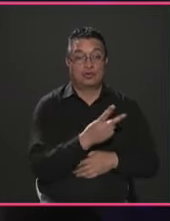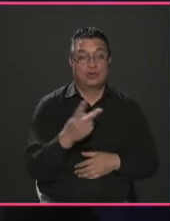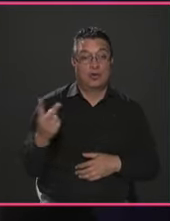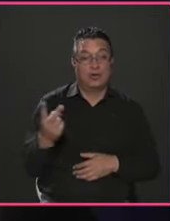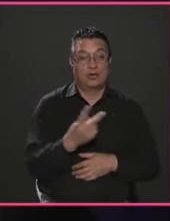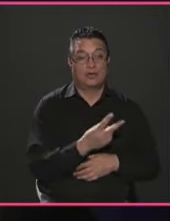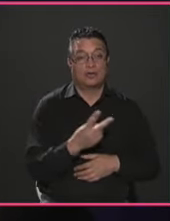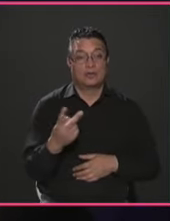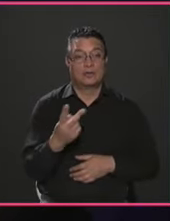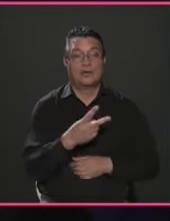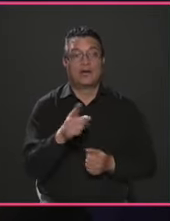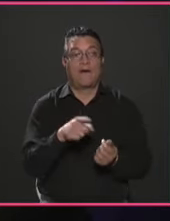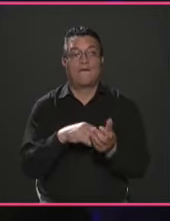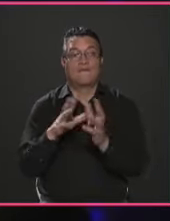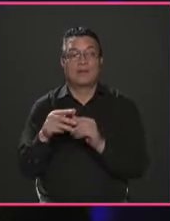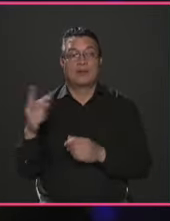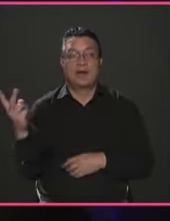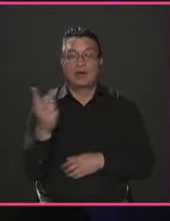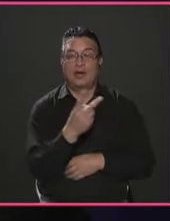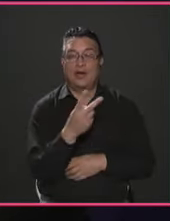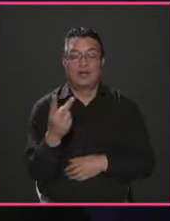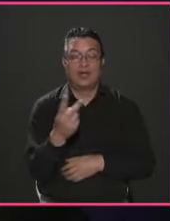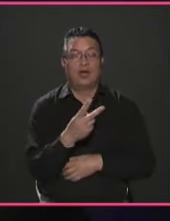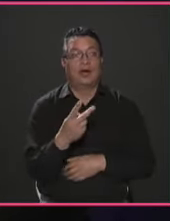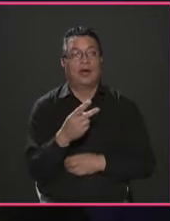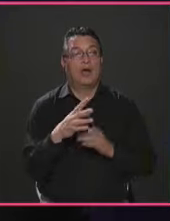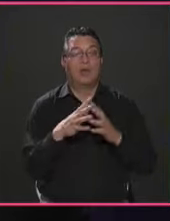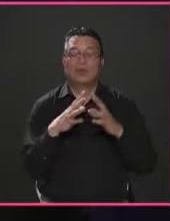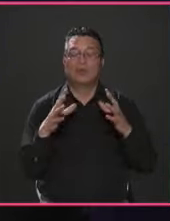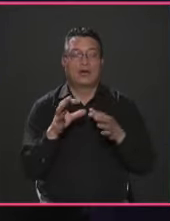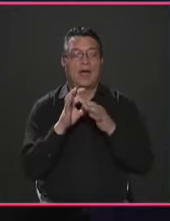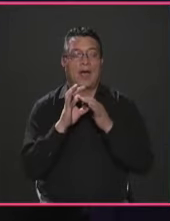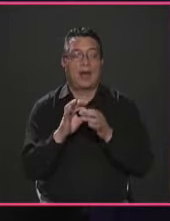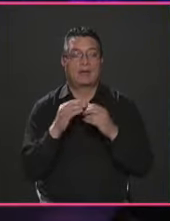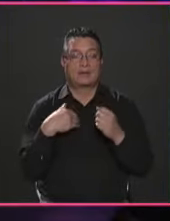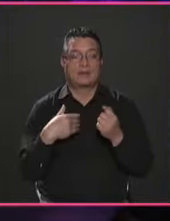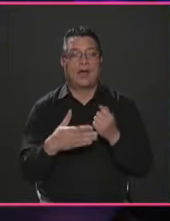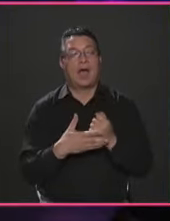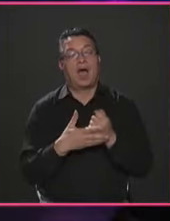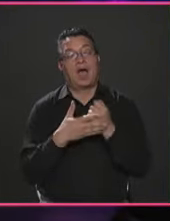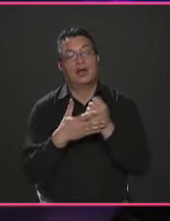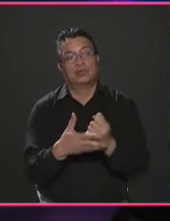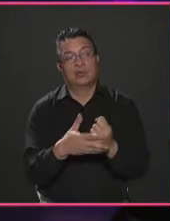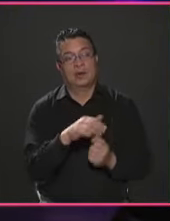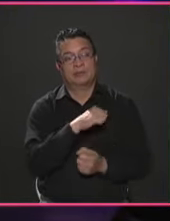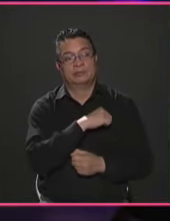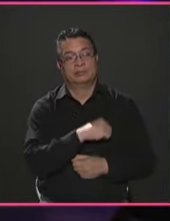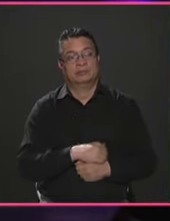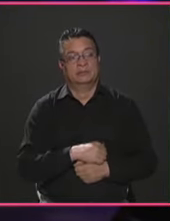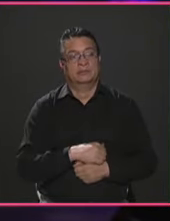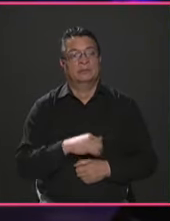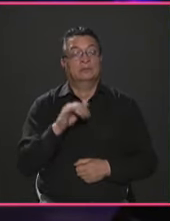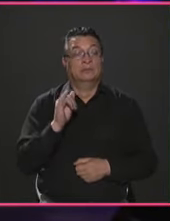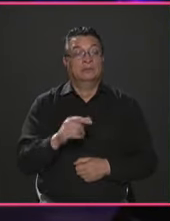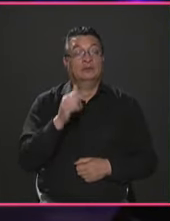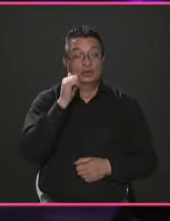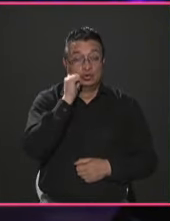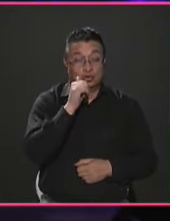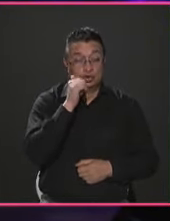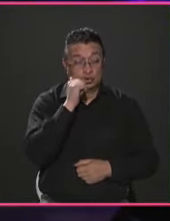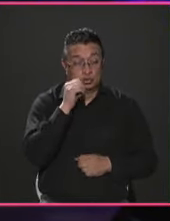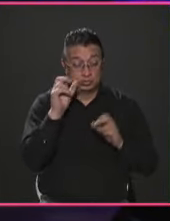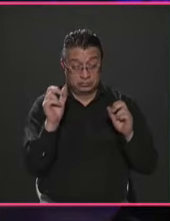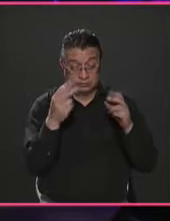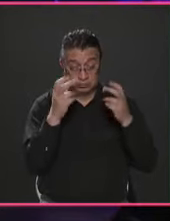ambos ambas familias er estaban muy Gracias por nuestra ayuda y por cada día que le